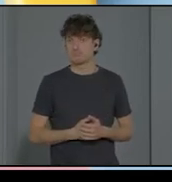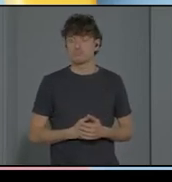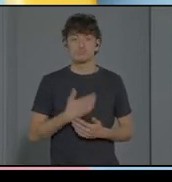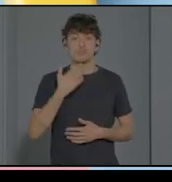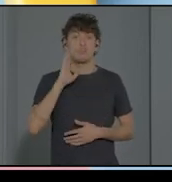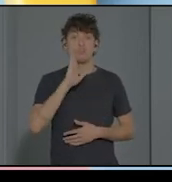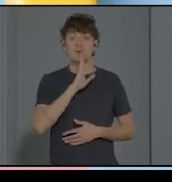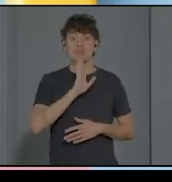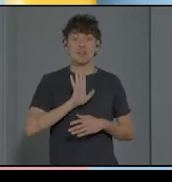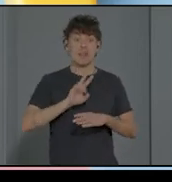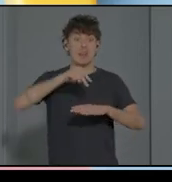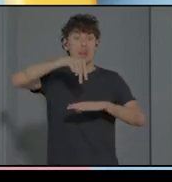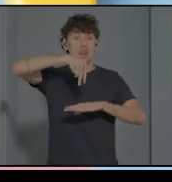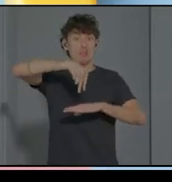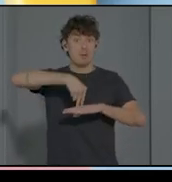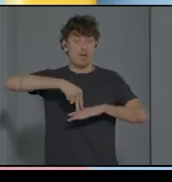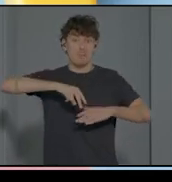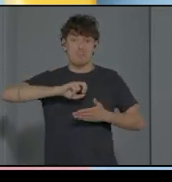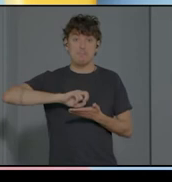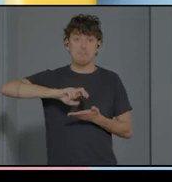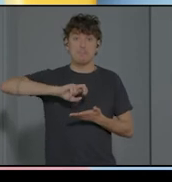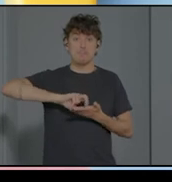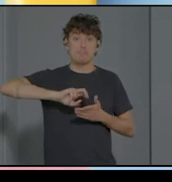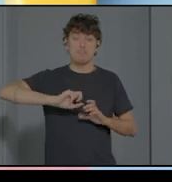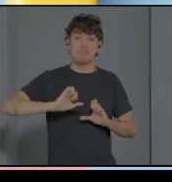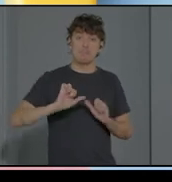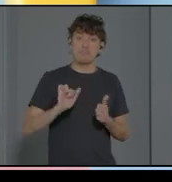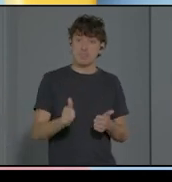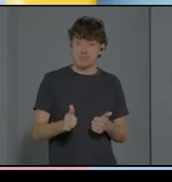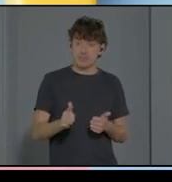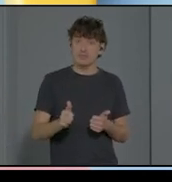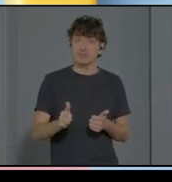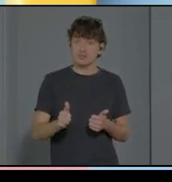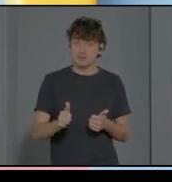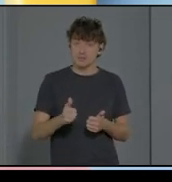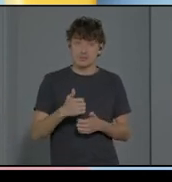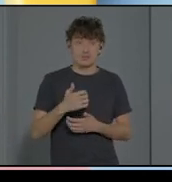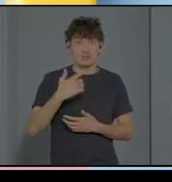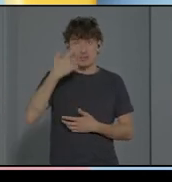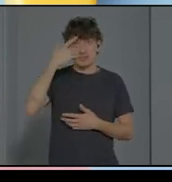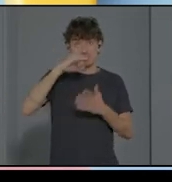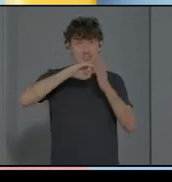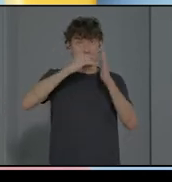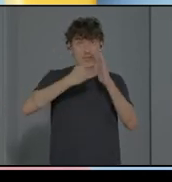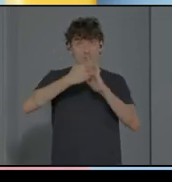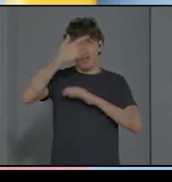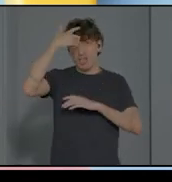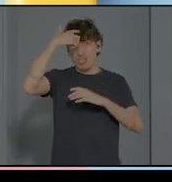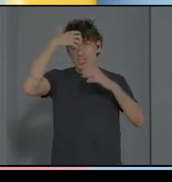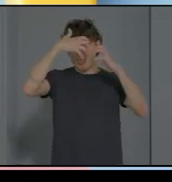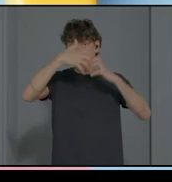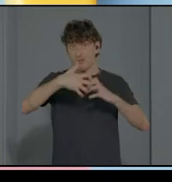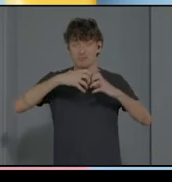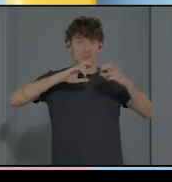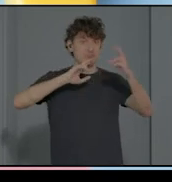tenemos una fuerte respuesta del sistema parasimpático. cambia la vita, sapete, una cosa. Mi direis, ¿por qué es